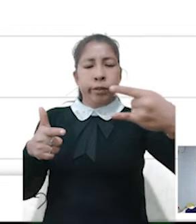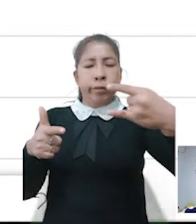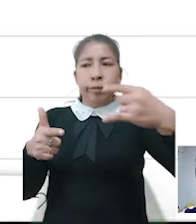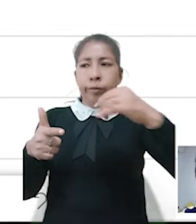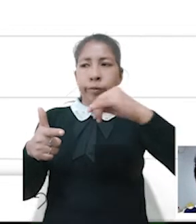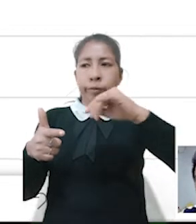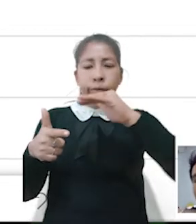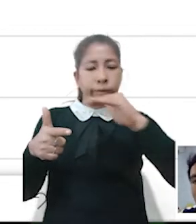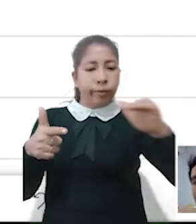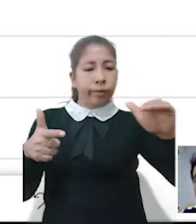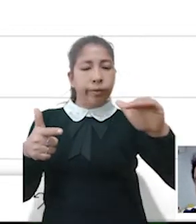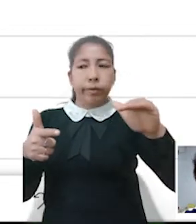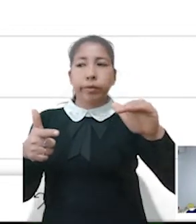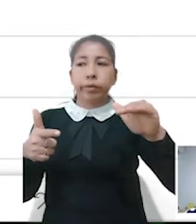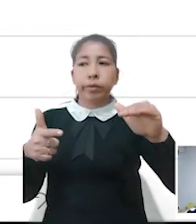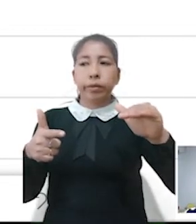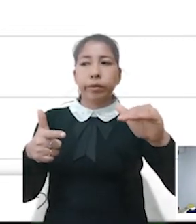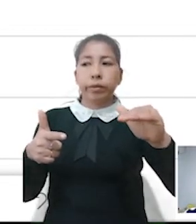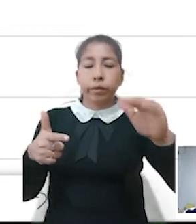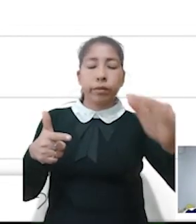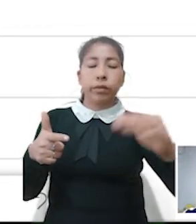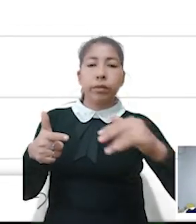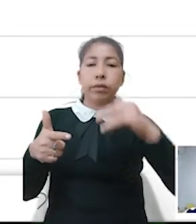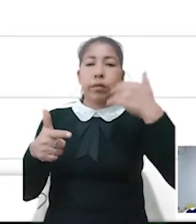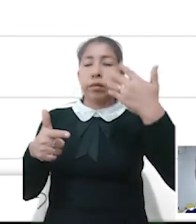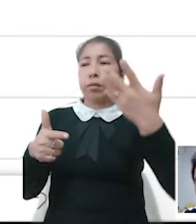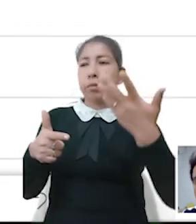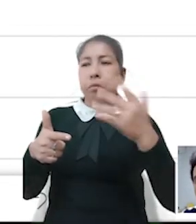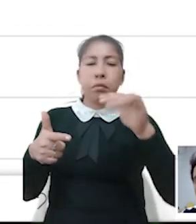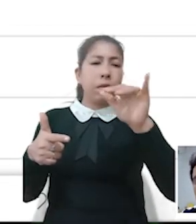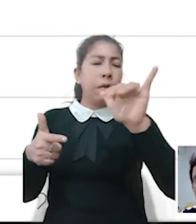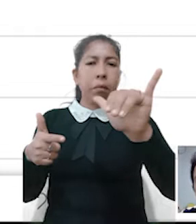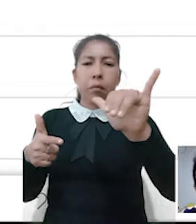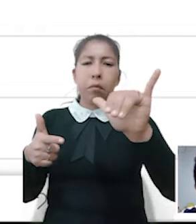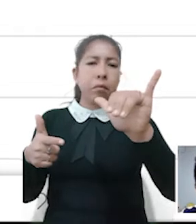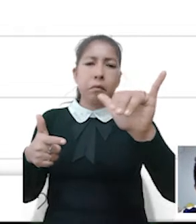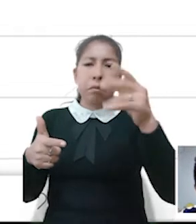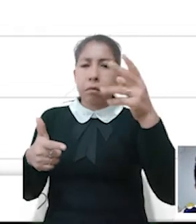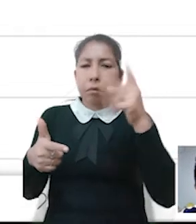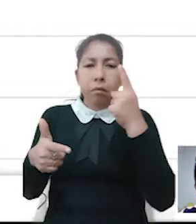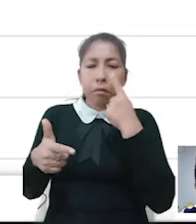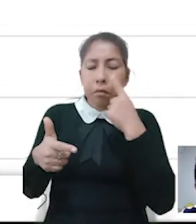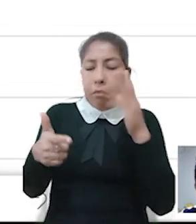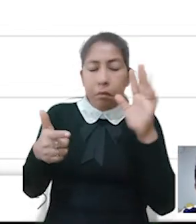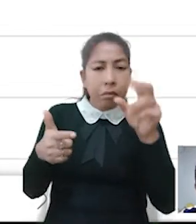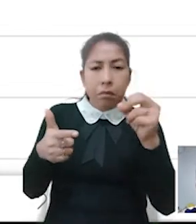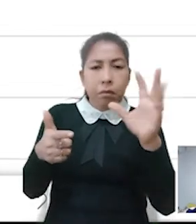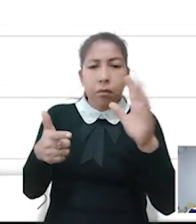al cateto adyacente, en este caso la letra Y desconocida, sobre la hipotenusa, que